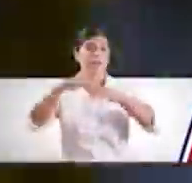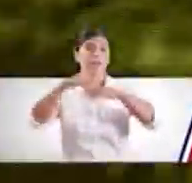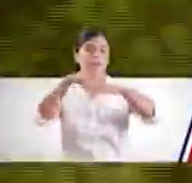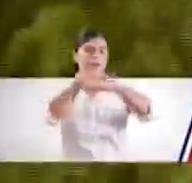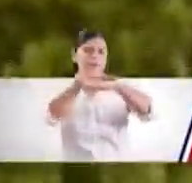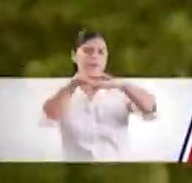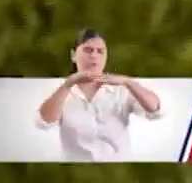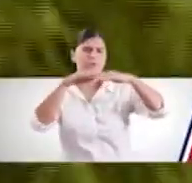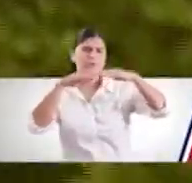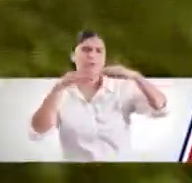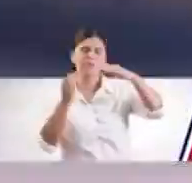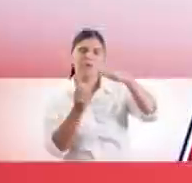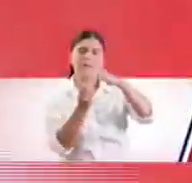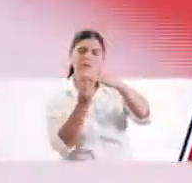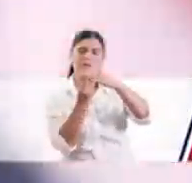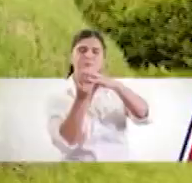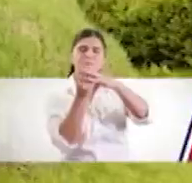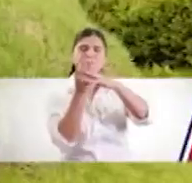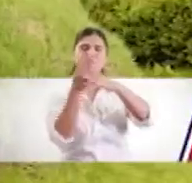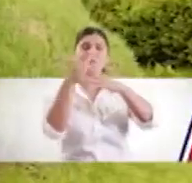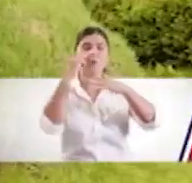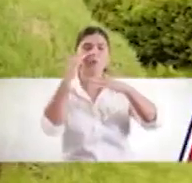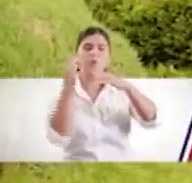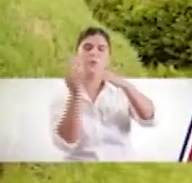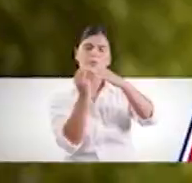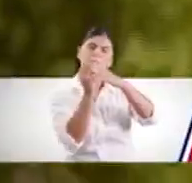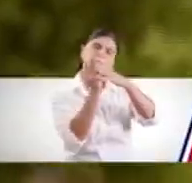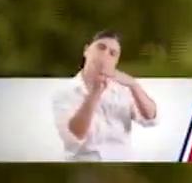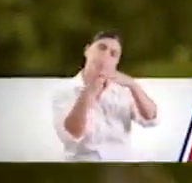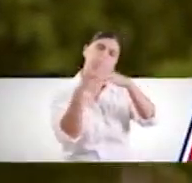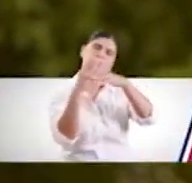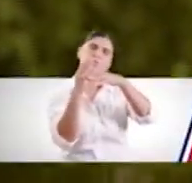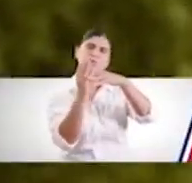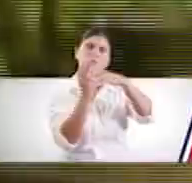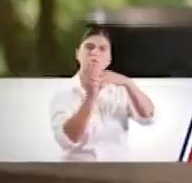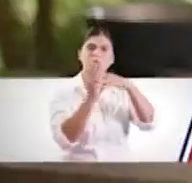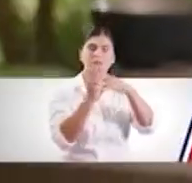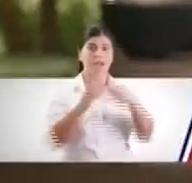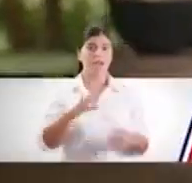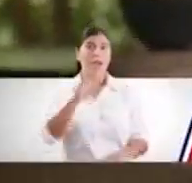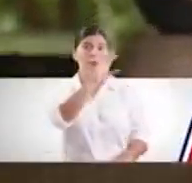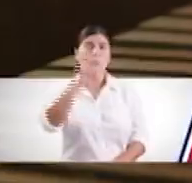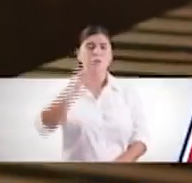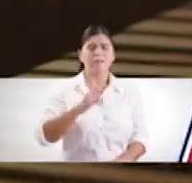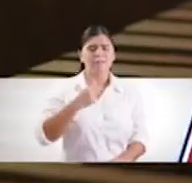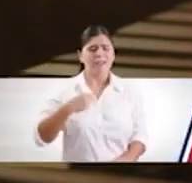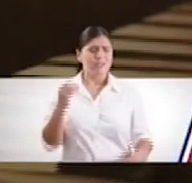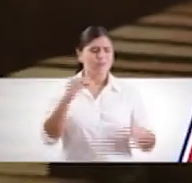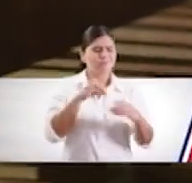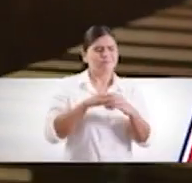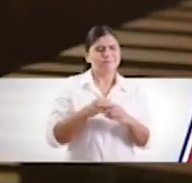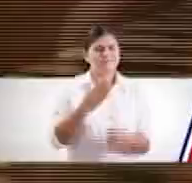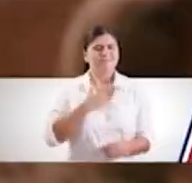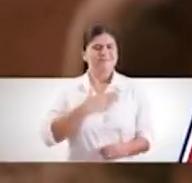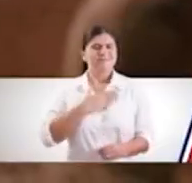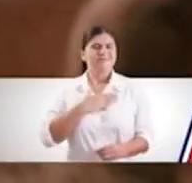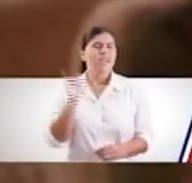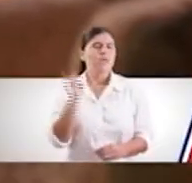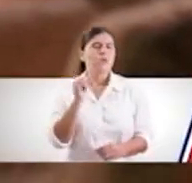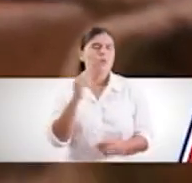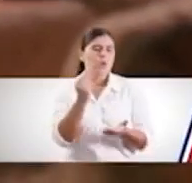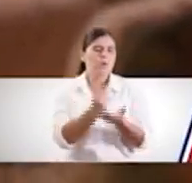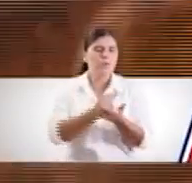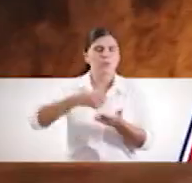Sobre la tapia tejada, sus pétalos suaves agita. Yo te llevo en el pecho como una